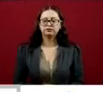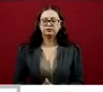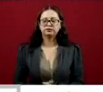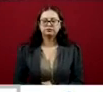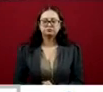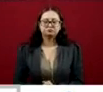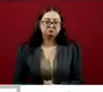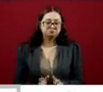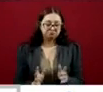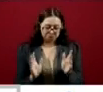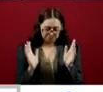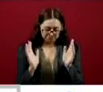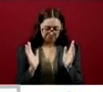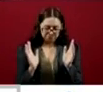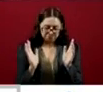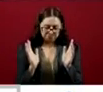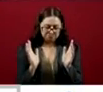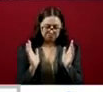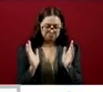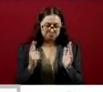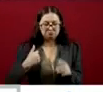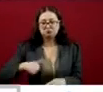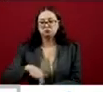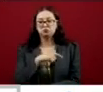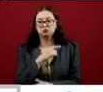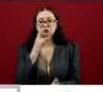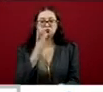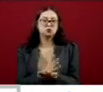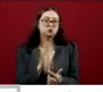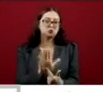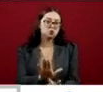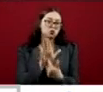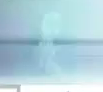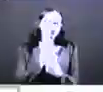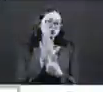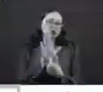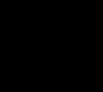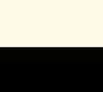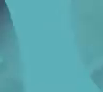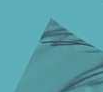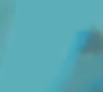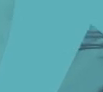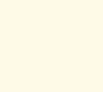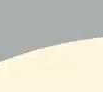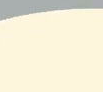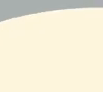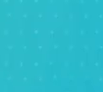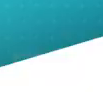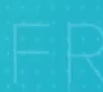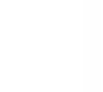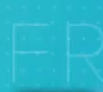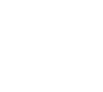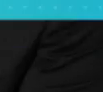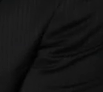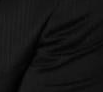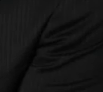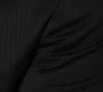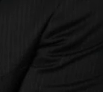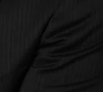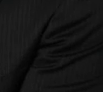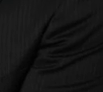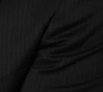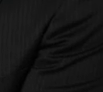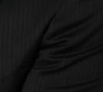lo único que hacemos, ¿no? Señalarlo. Imagen Noticias con Paco Sea,